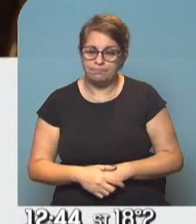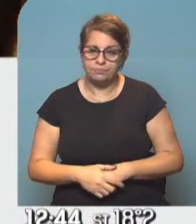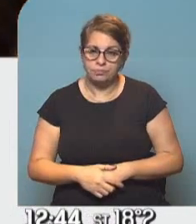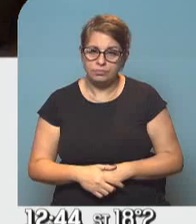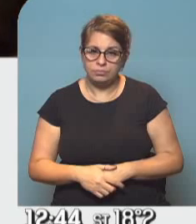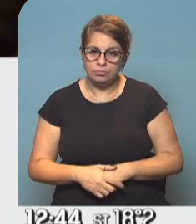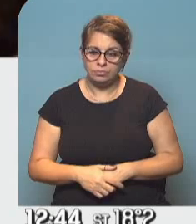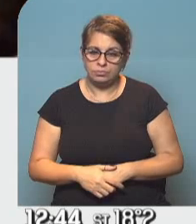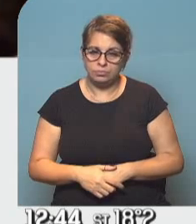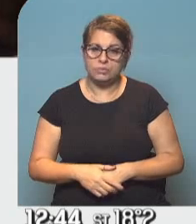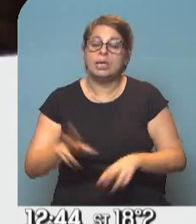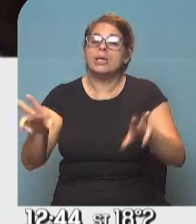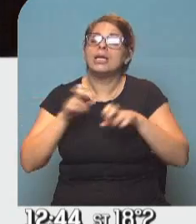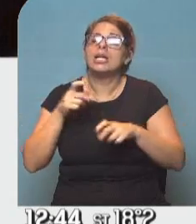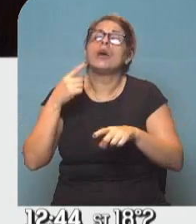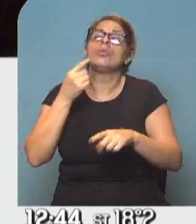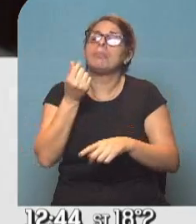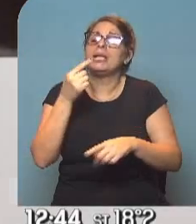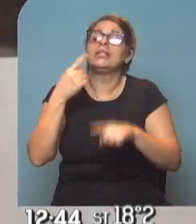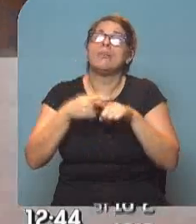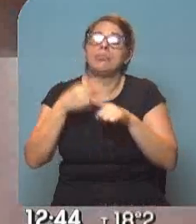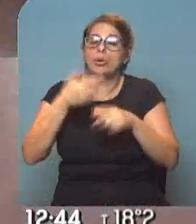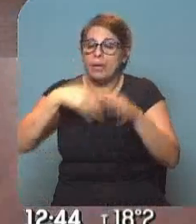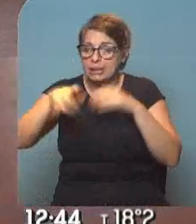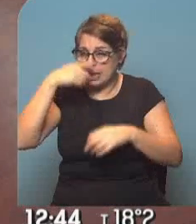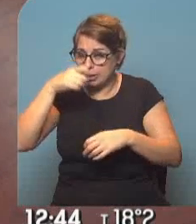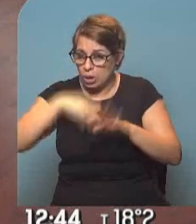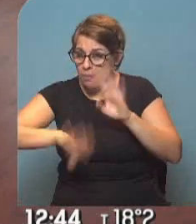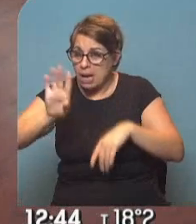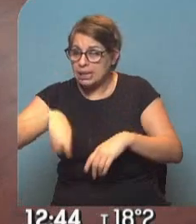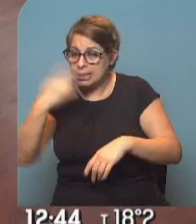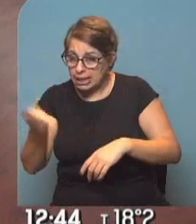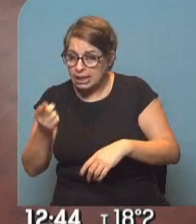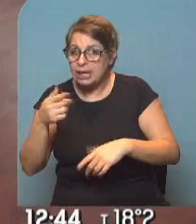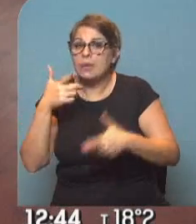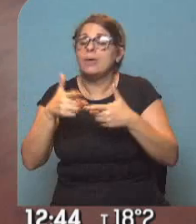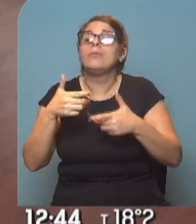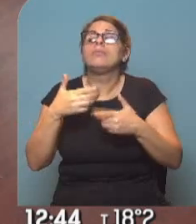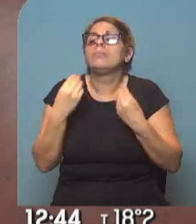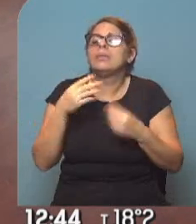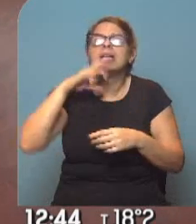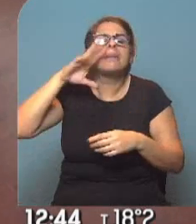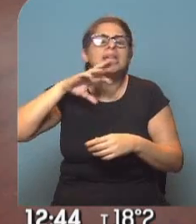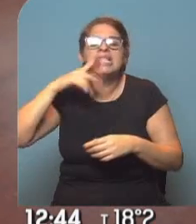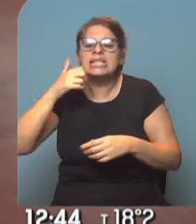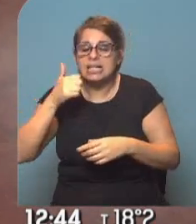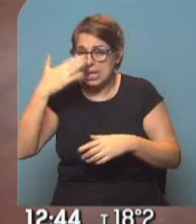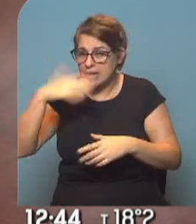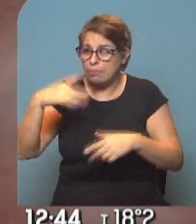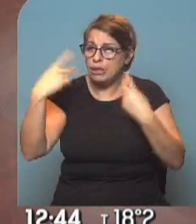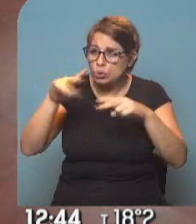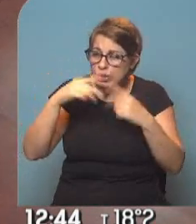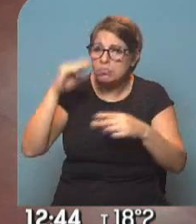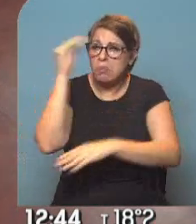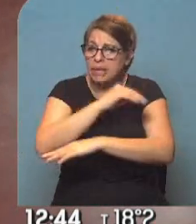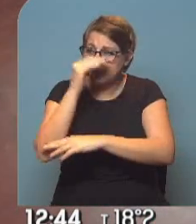ingresos por narcotráfico superan los ingresos por remesas, que son los primeros después del turismo y después del